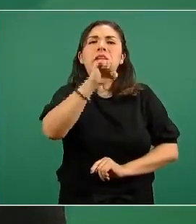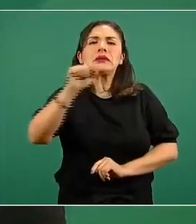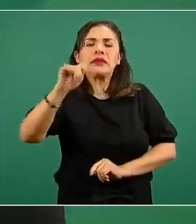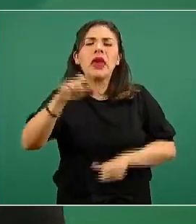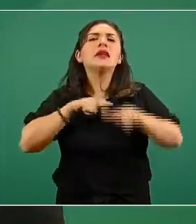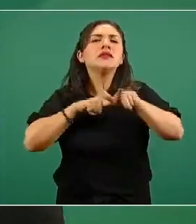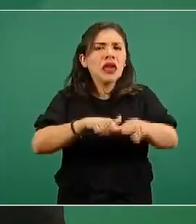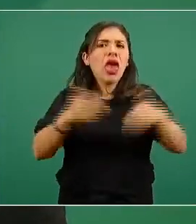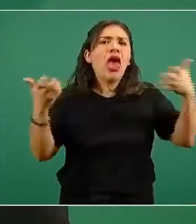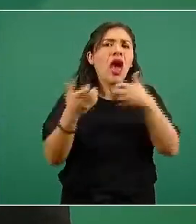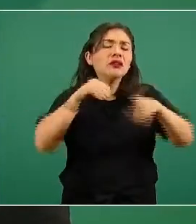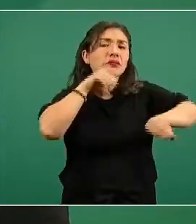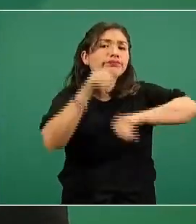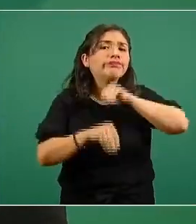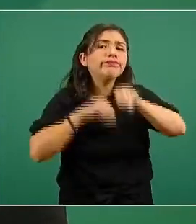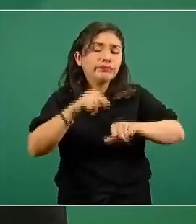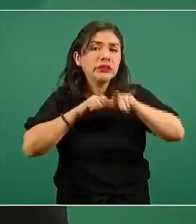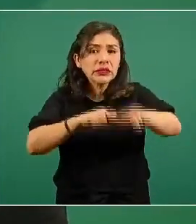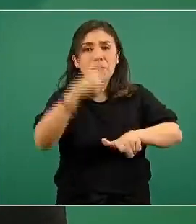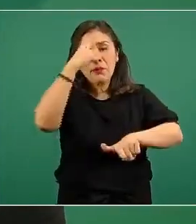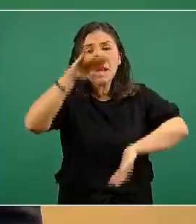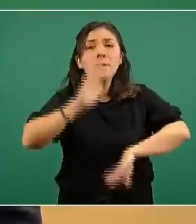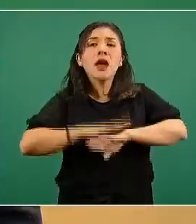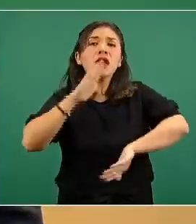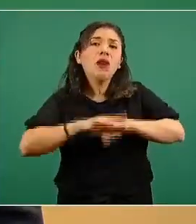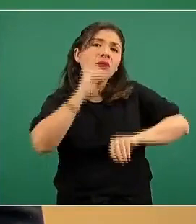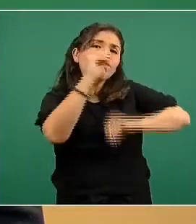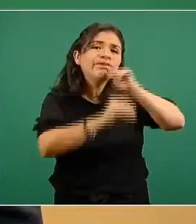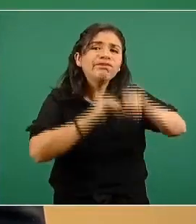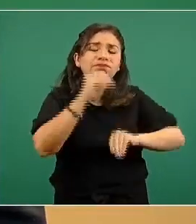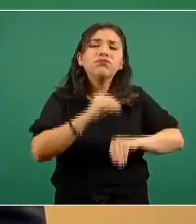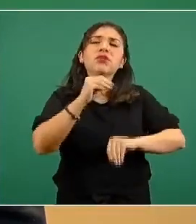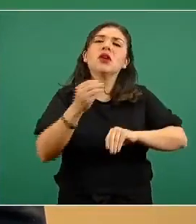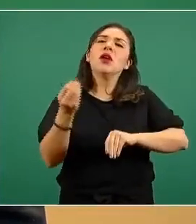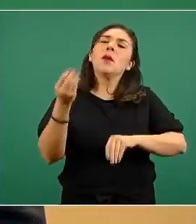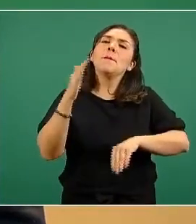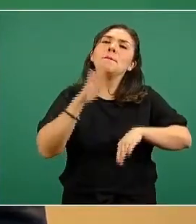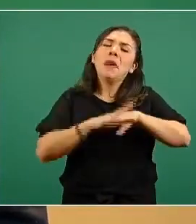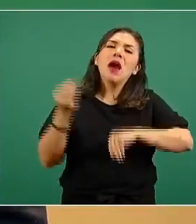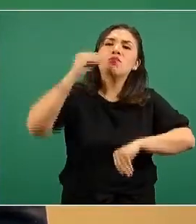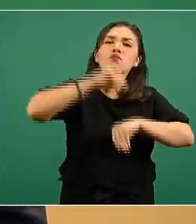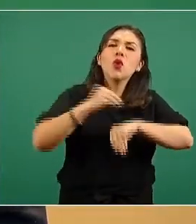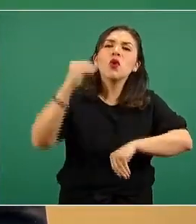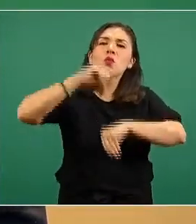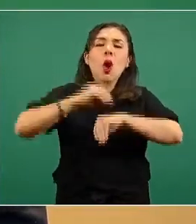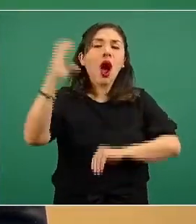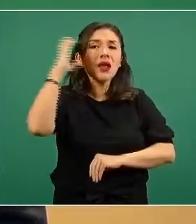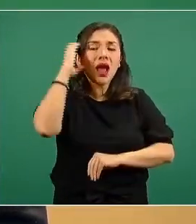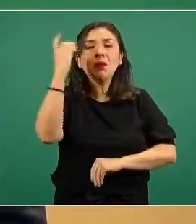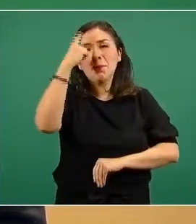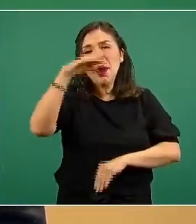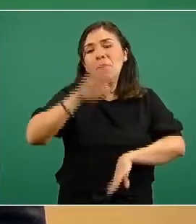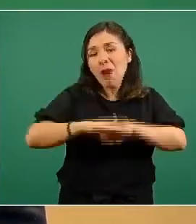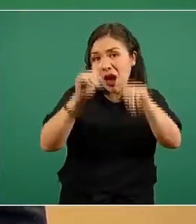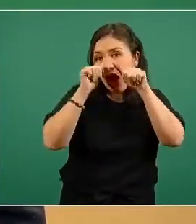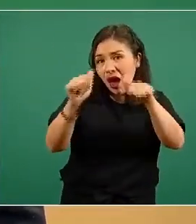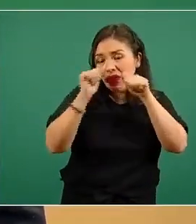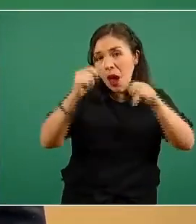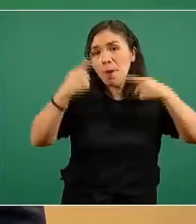sigue trabajando en la reconversión de más camas para tener mayor